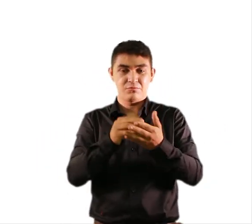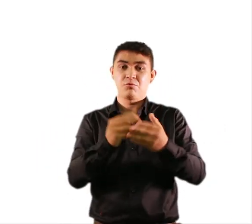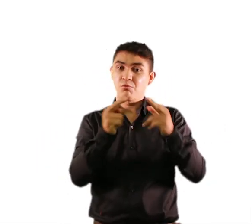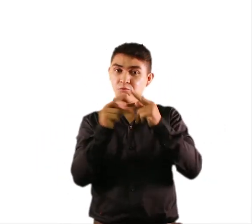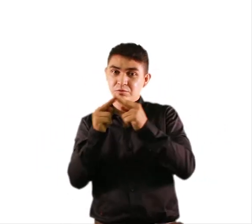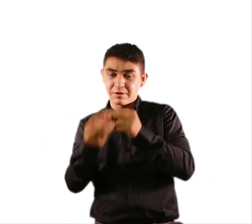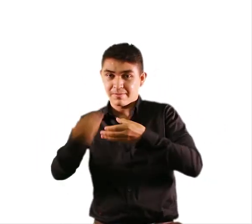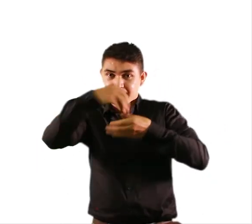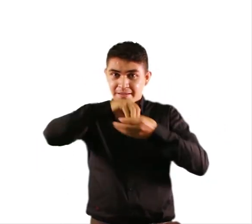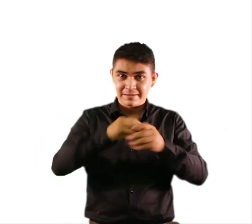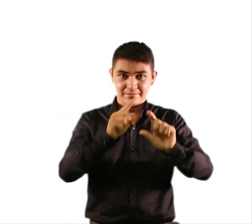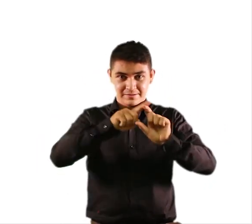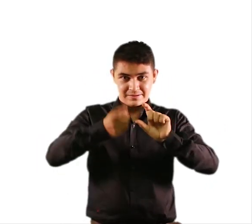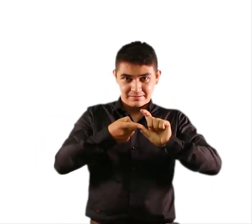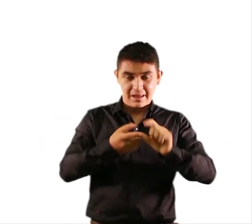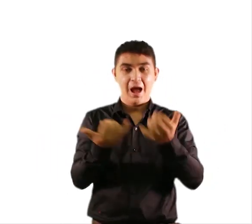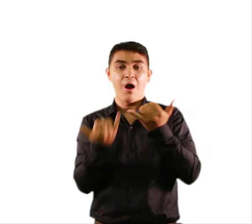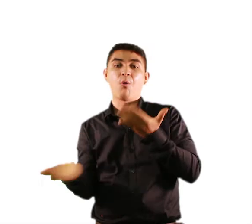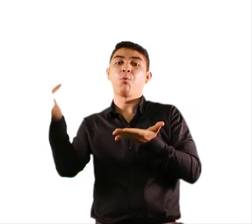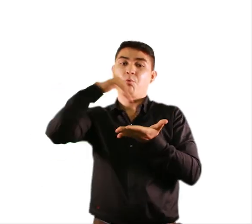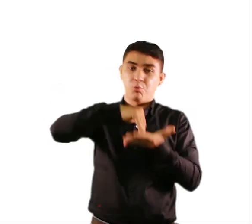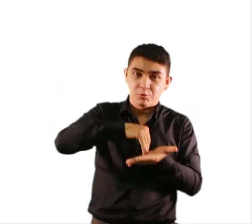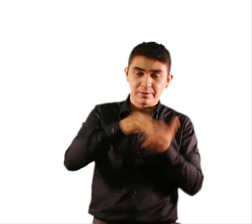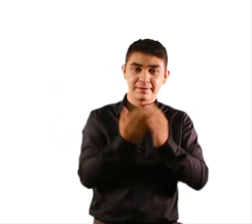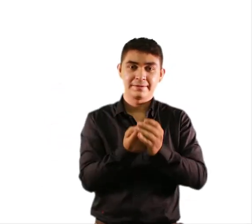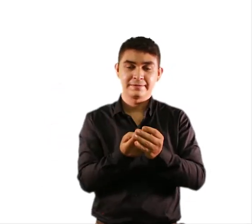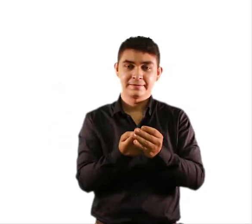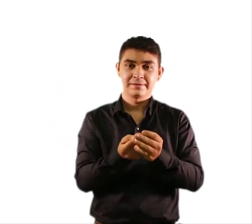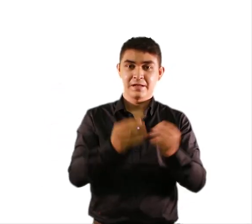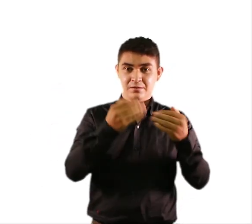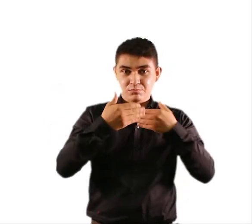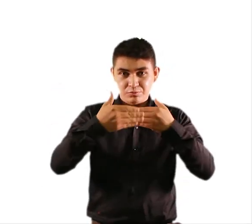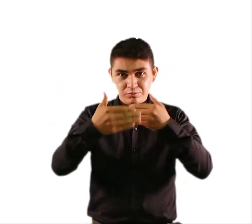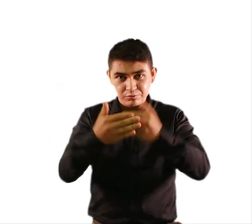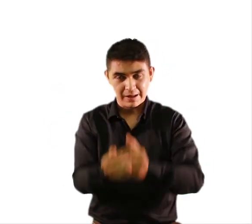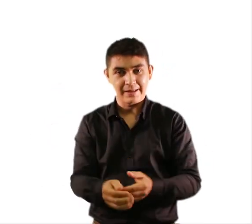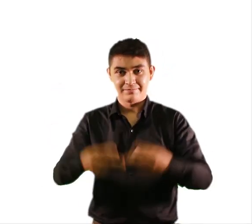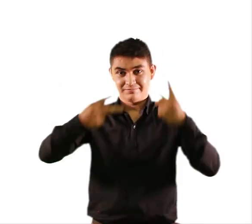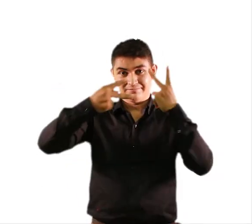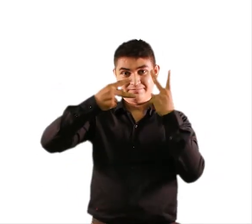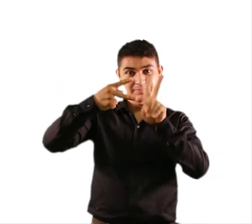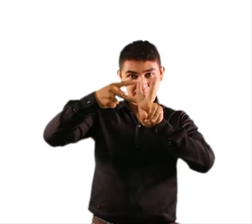Volvemos con el procedimiento, el teorema de Pitágoras,